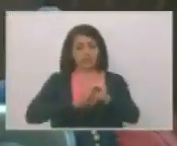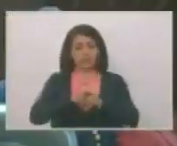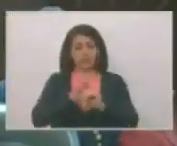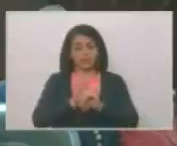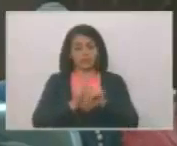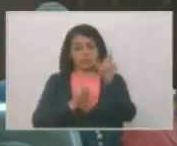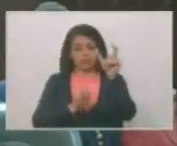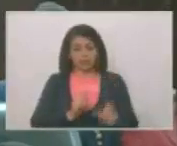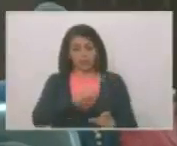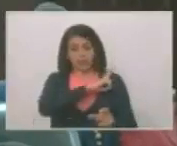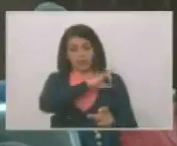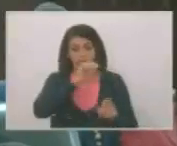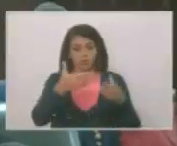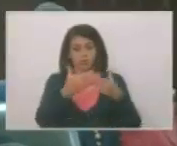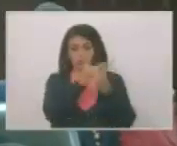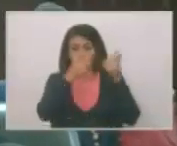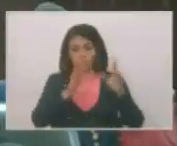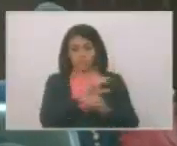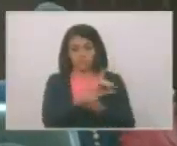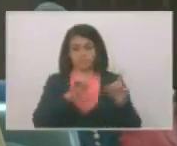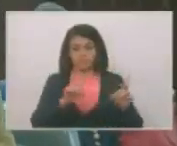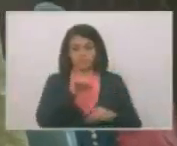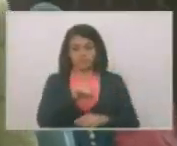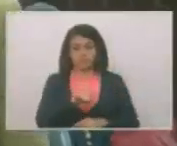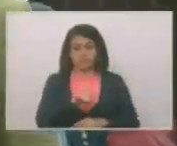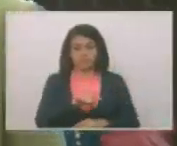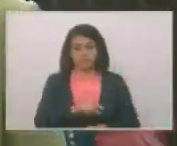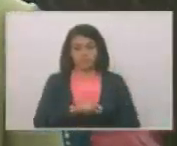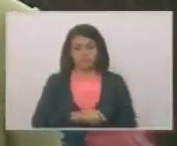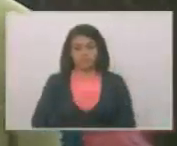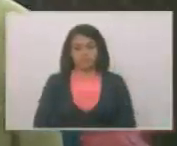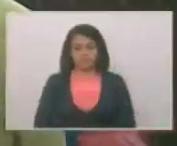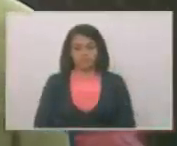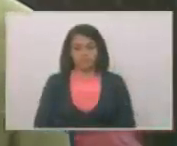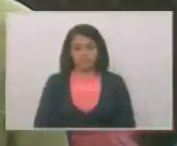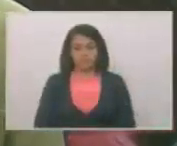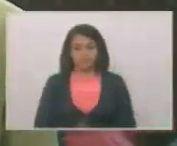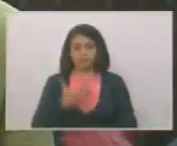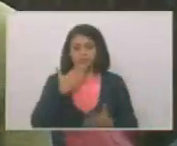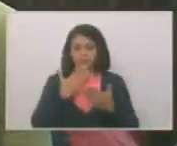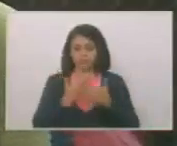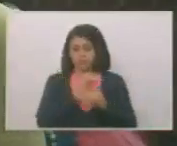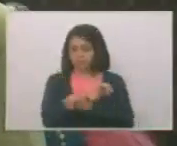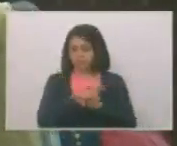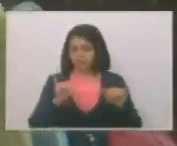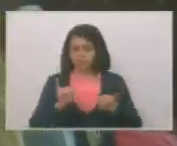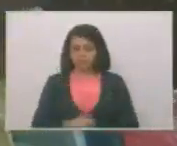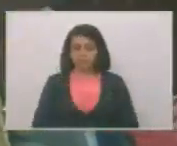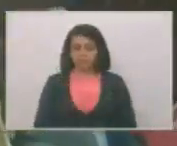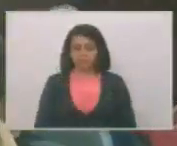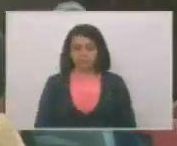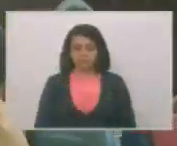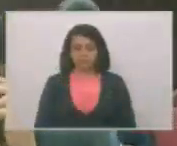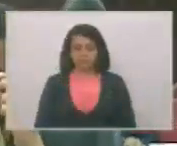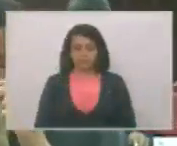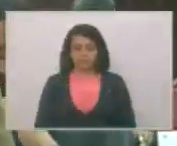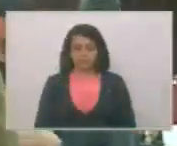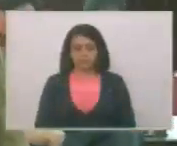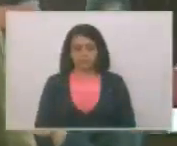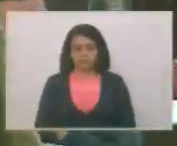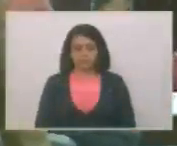jefe del Partido Liberal Democrático, Shinzo Abe. Gracias, es todo, presidente.